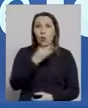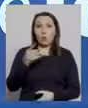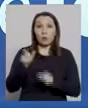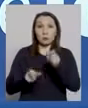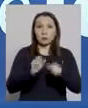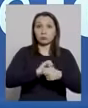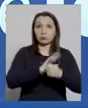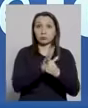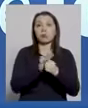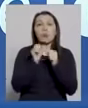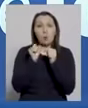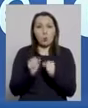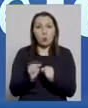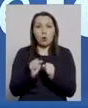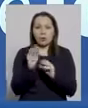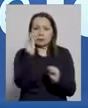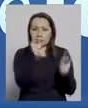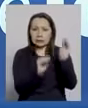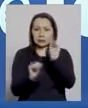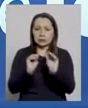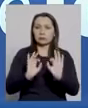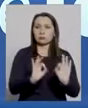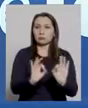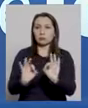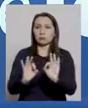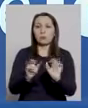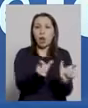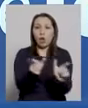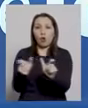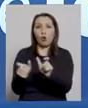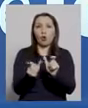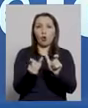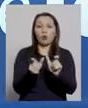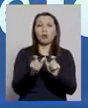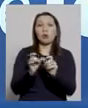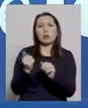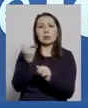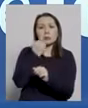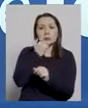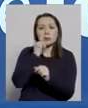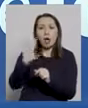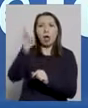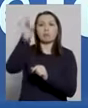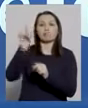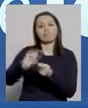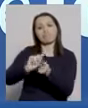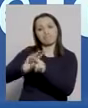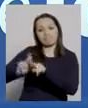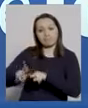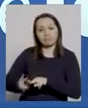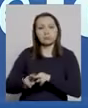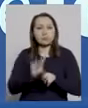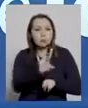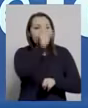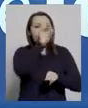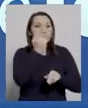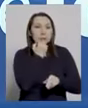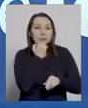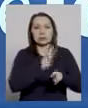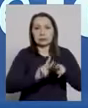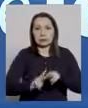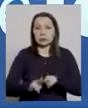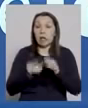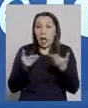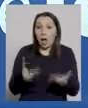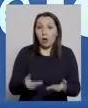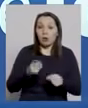refleja que hemos sido capaces de diseñar los mecanismos adecuados para controlar aquellas posibles fallas que vamos detectando. Por lo tanto, si bien es